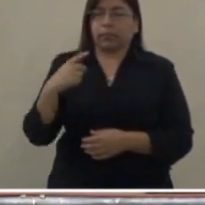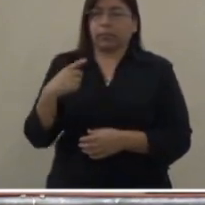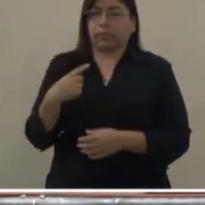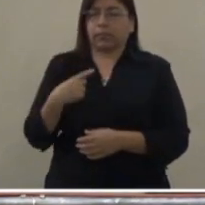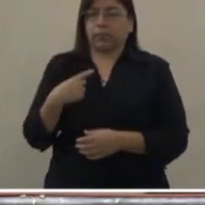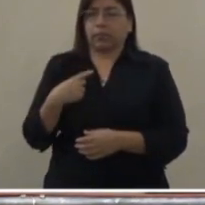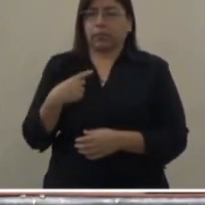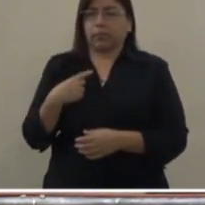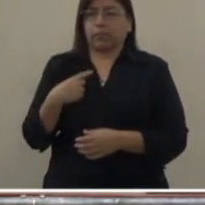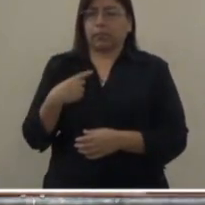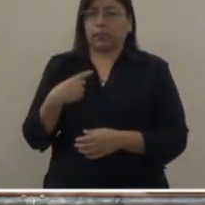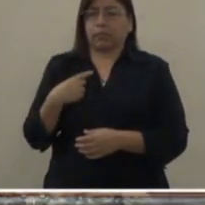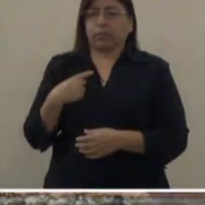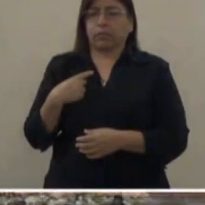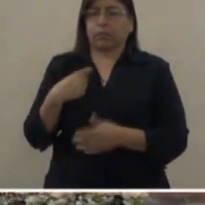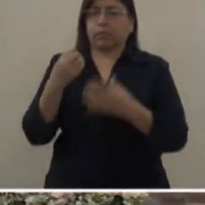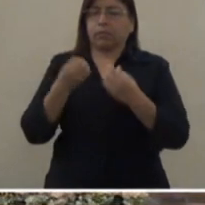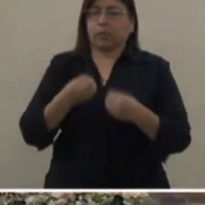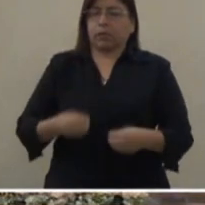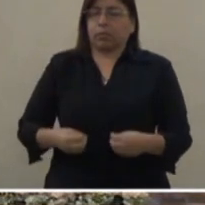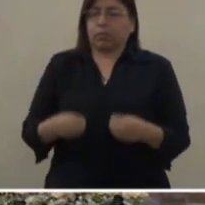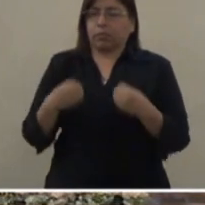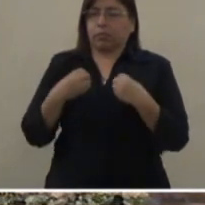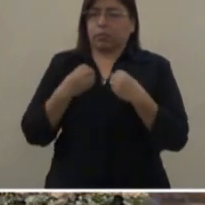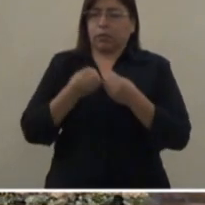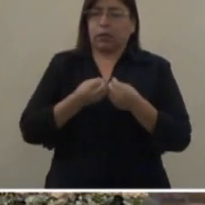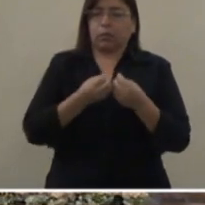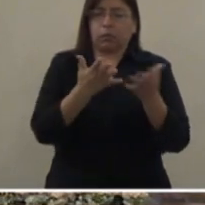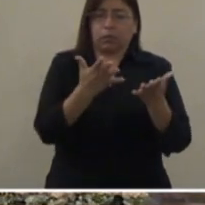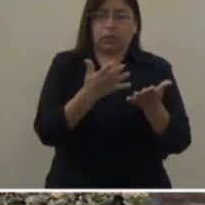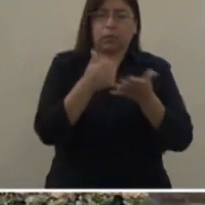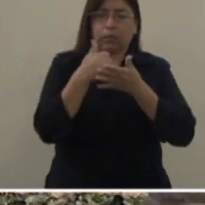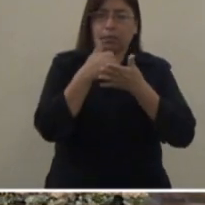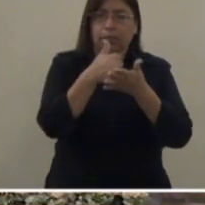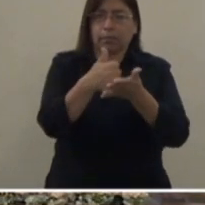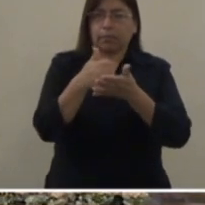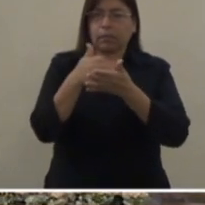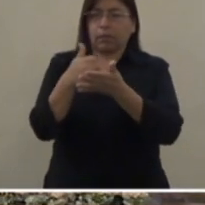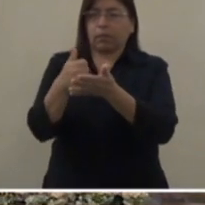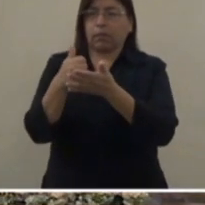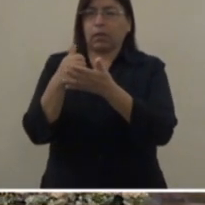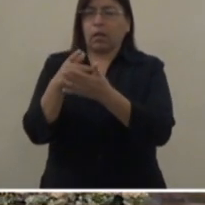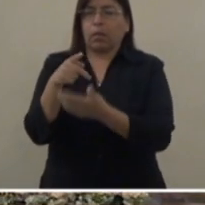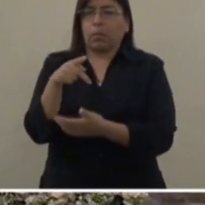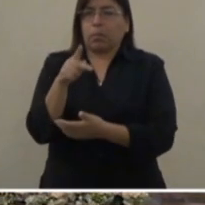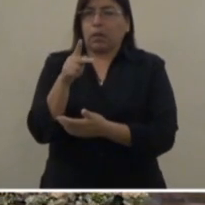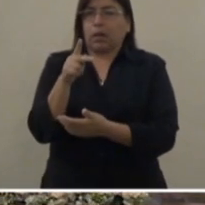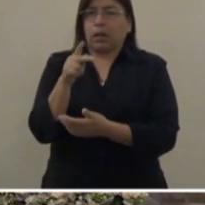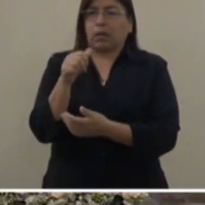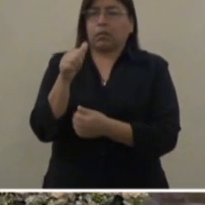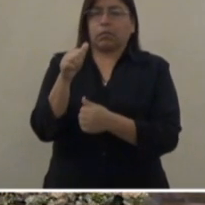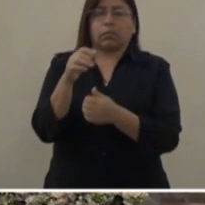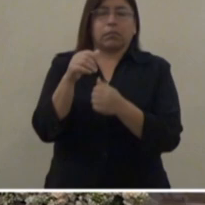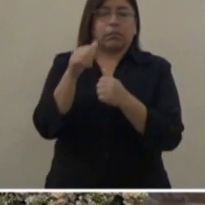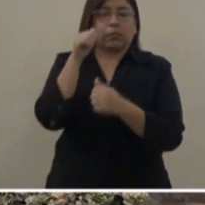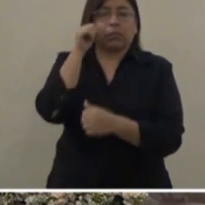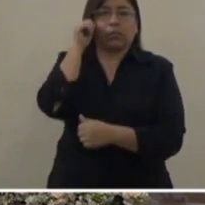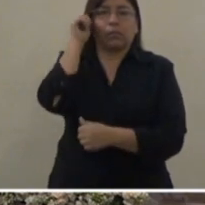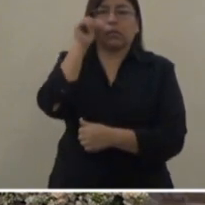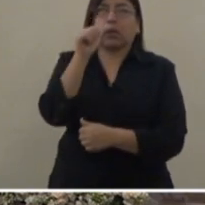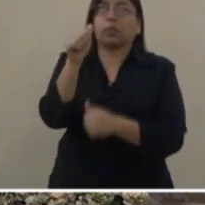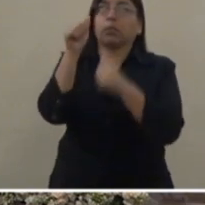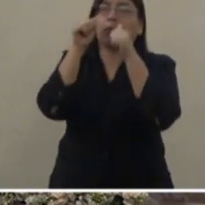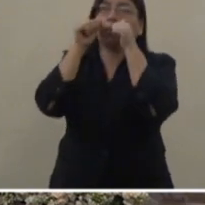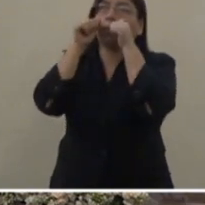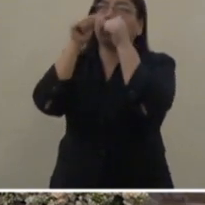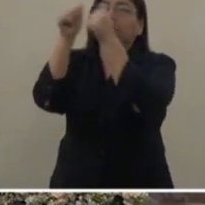tiempo, pero la inspiración, la única inspiración, es siempre Cristo